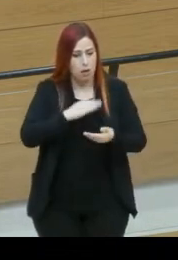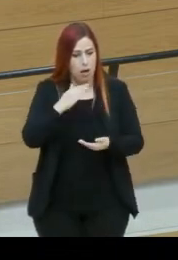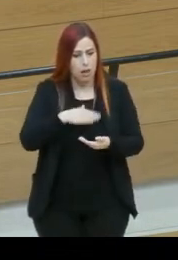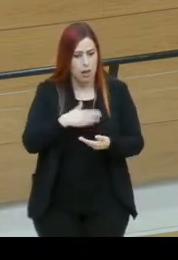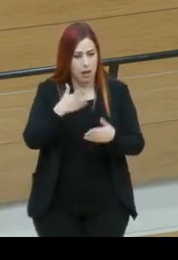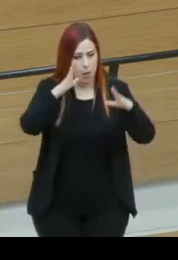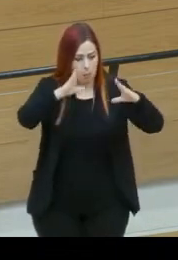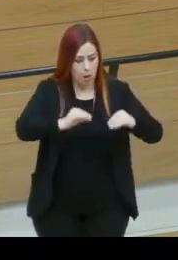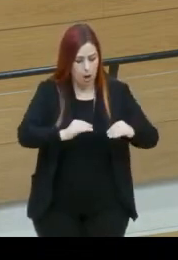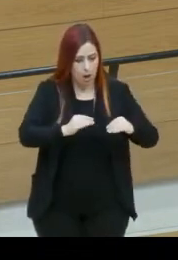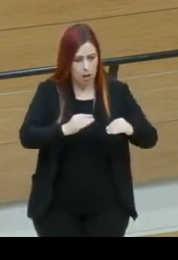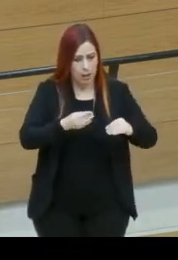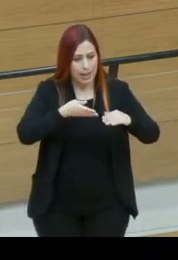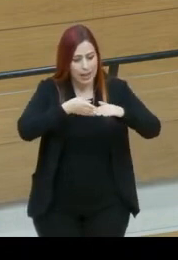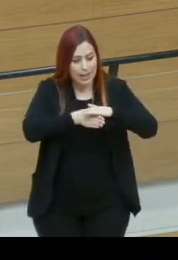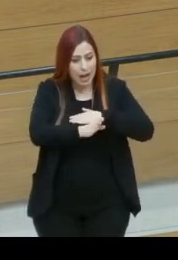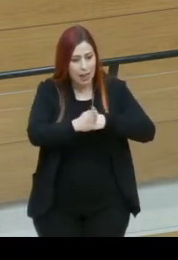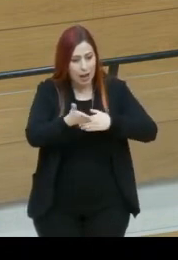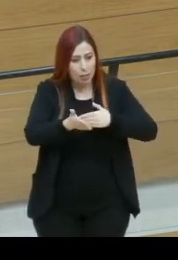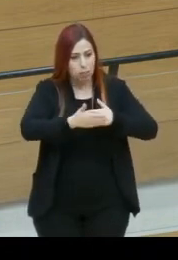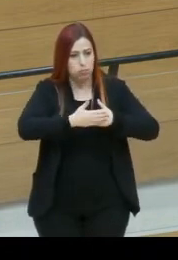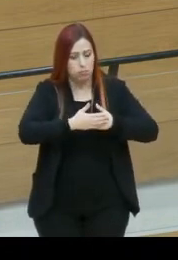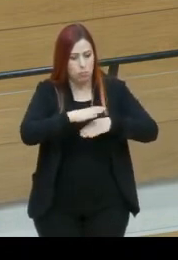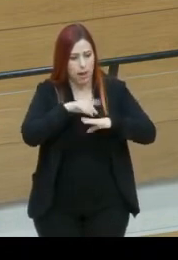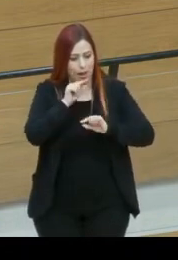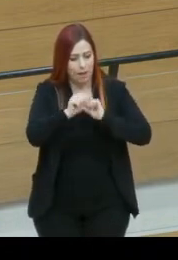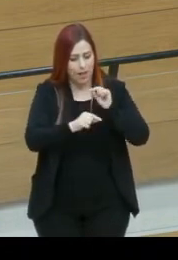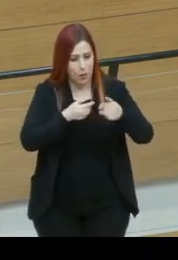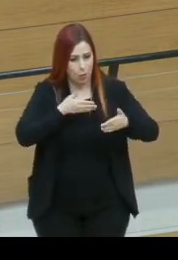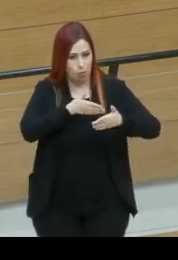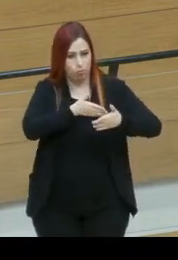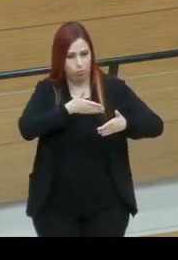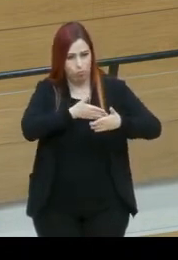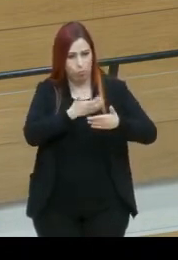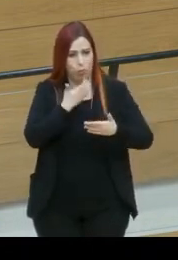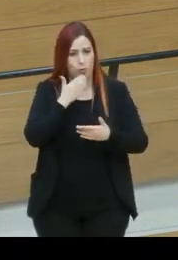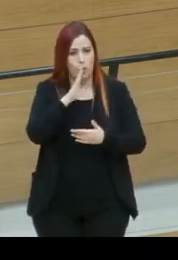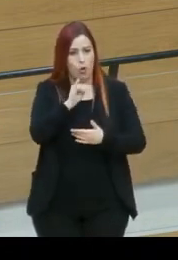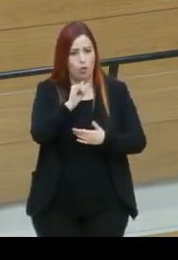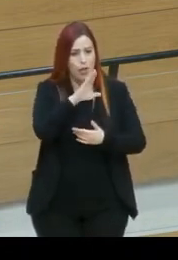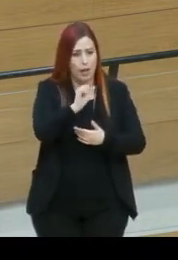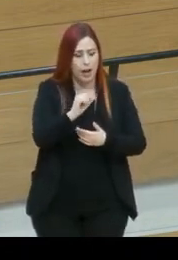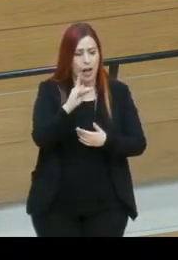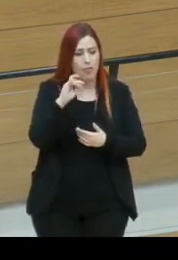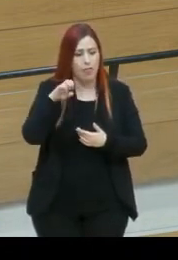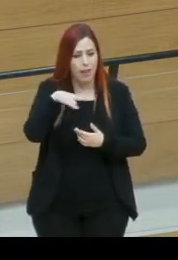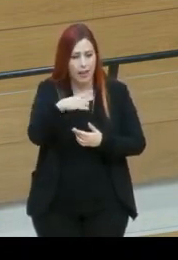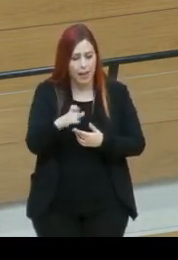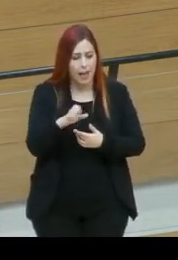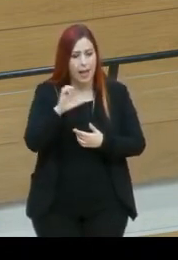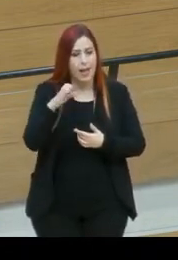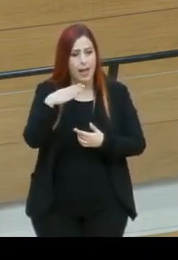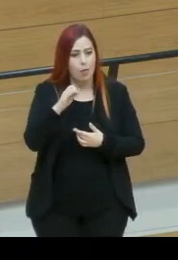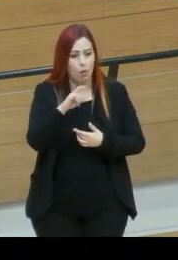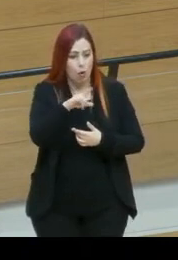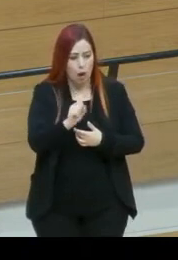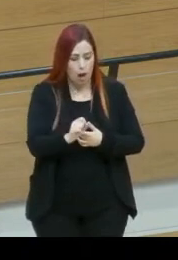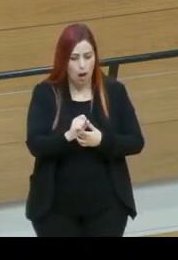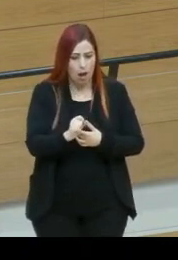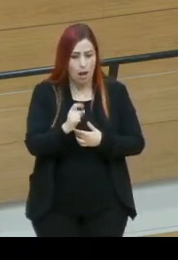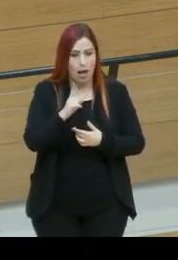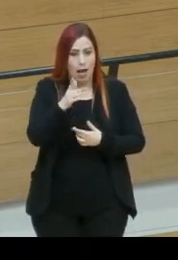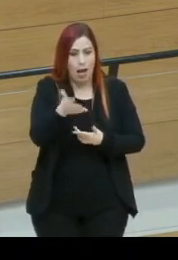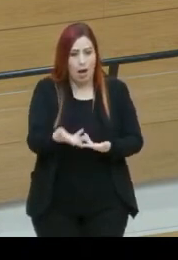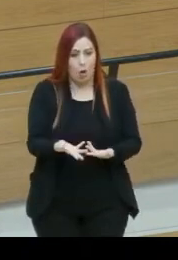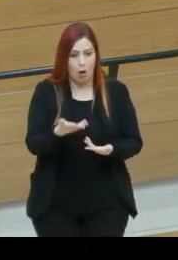de taponar esa entrada ante virus como el del Zika, el dengue, el ébola, y ahora hemos añadido a